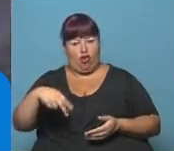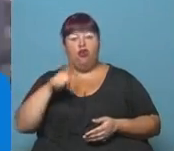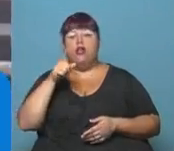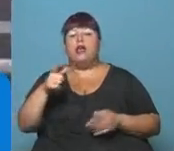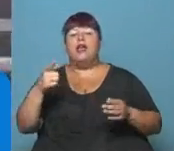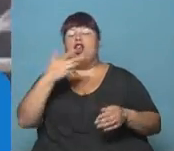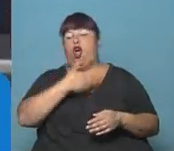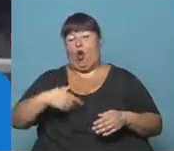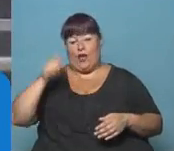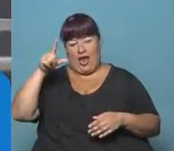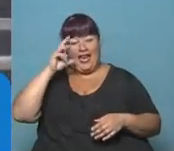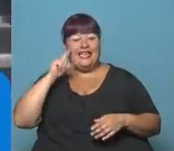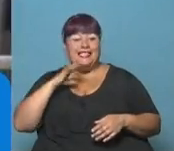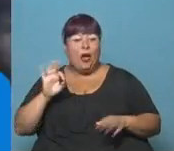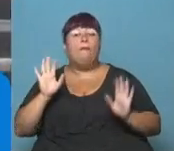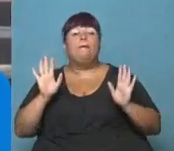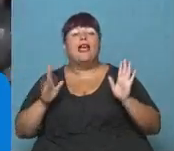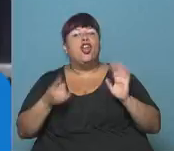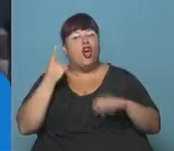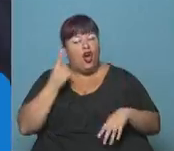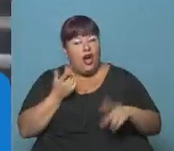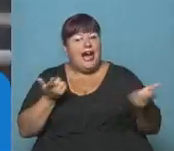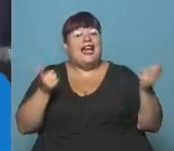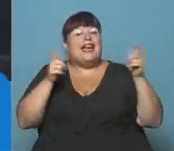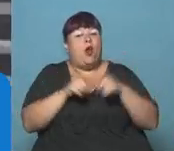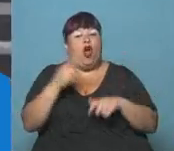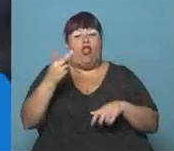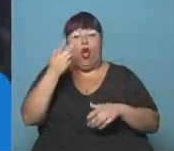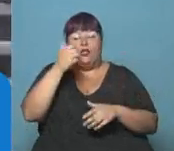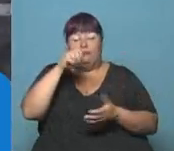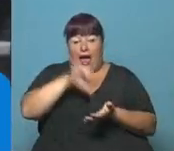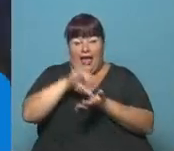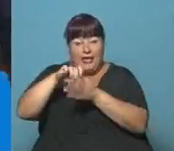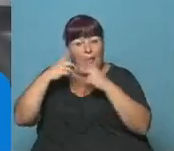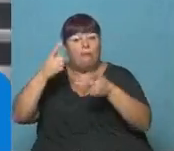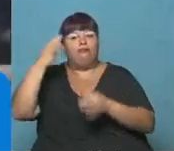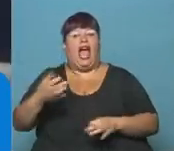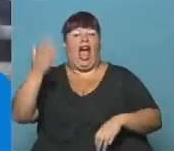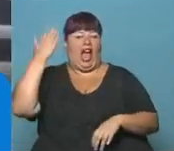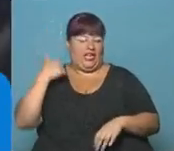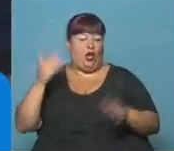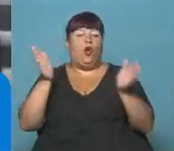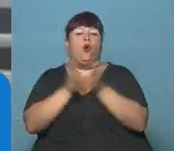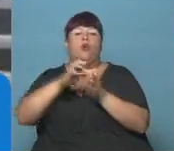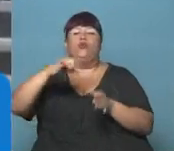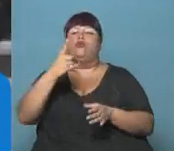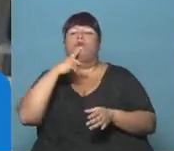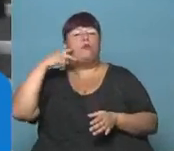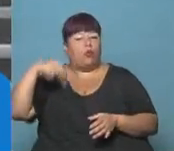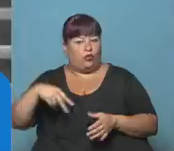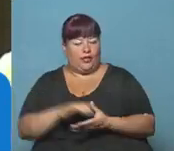el Palacio del Eliseo. Pero claro, el estreno de encuentros bilaterales de esta gira fue en la jornada de ayer con Vladimir Putin.